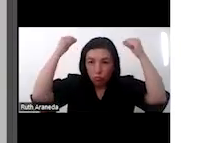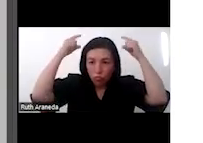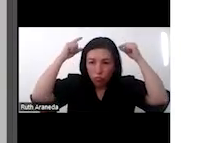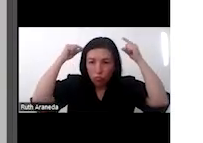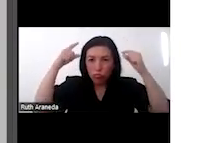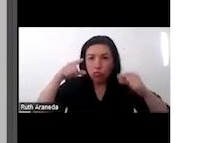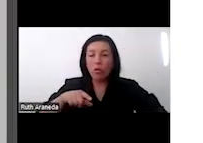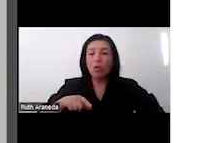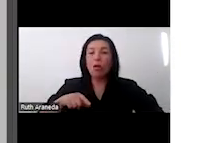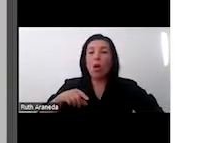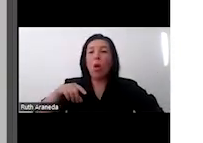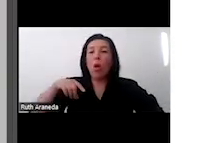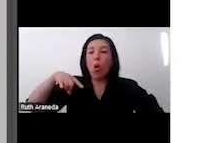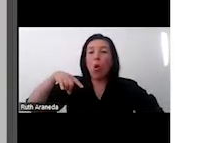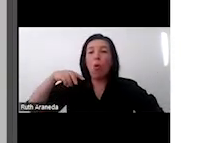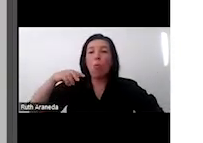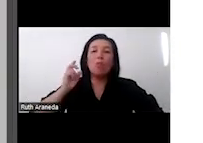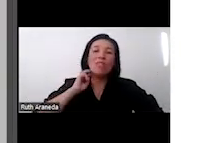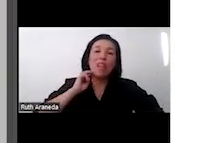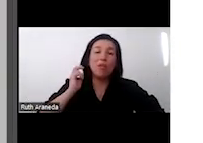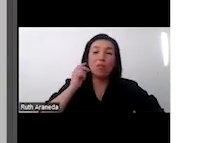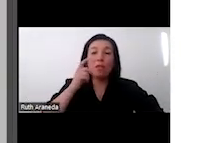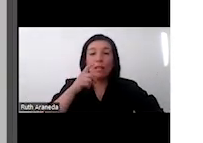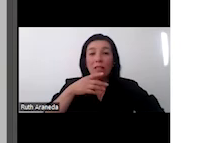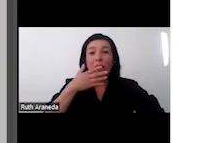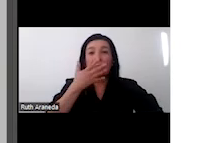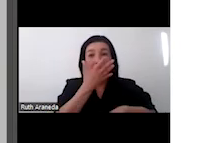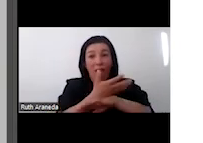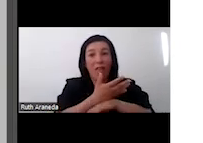Atacama, eran especies que también estaban acá en este lugar y hablaban también